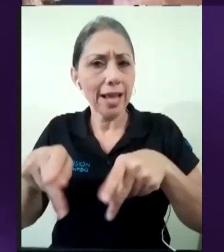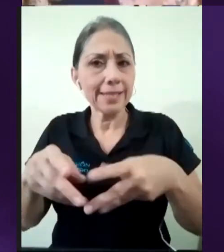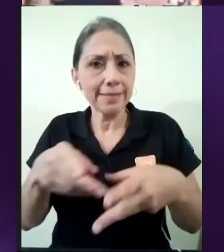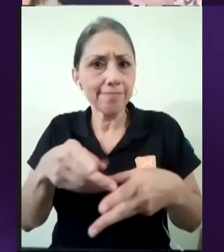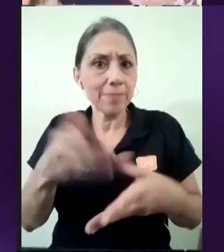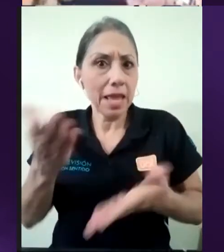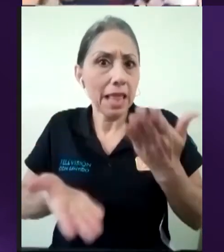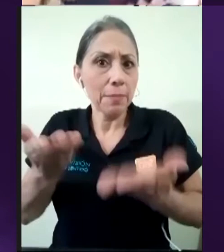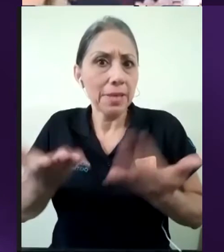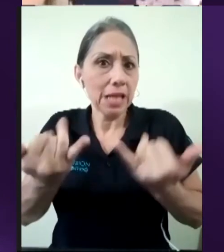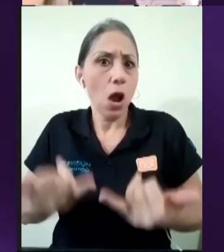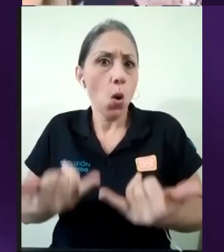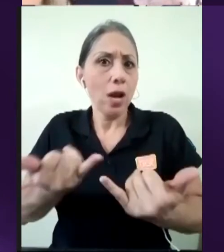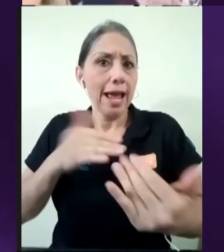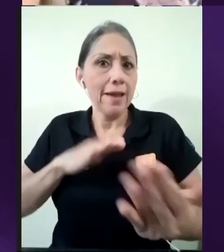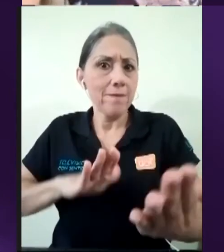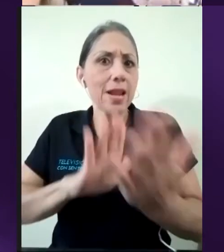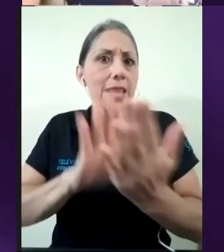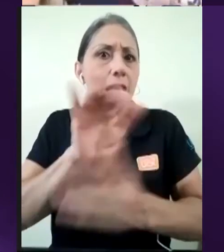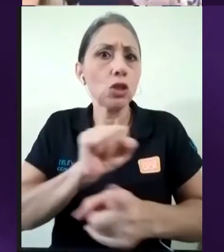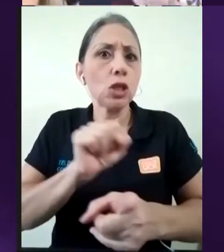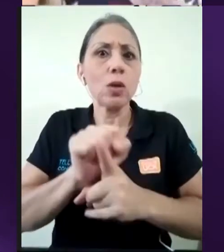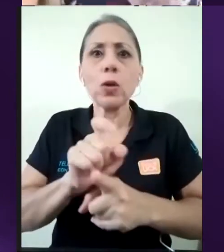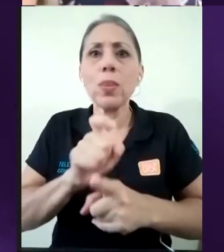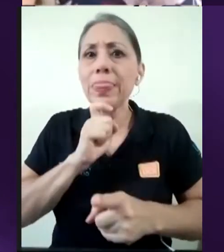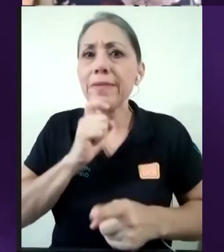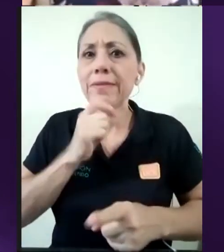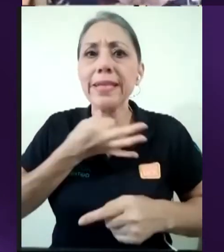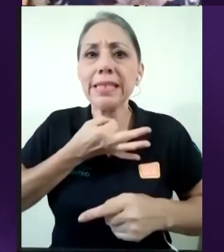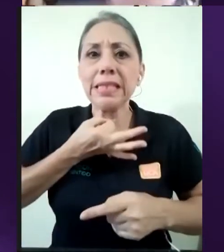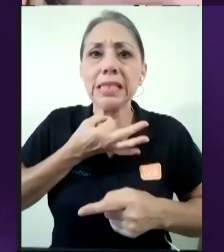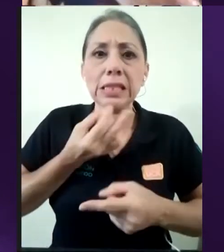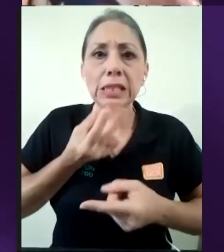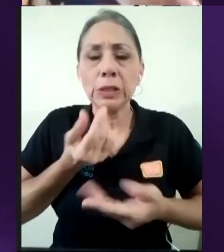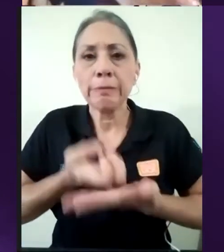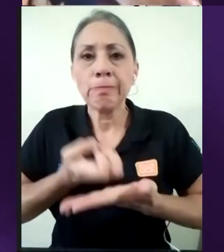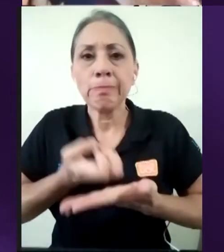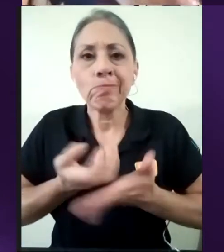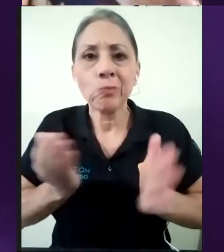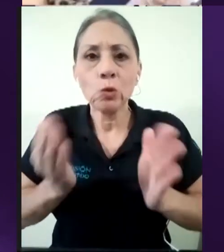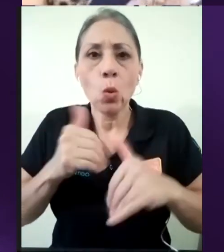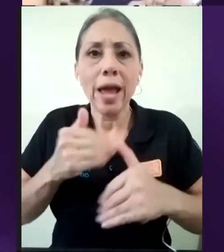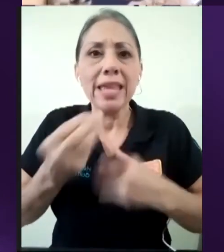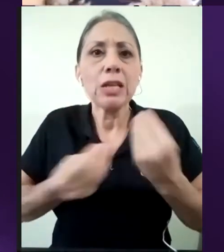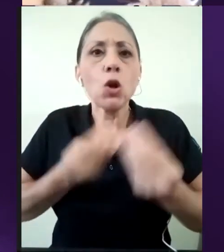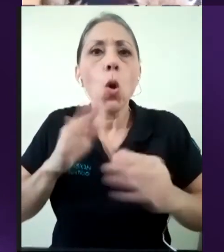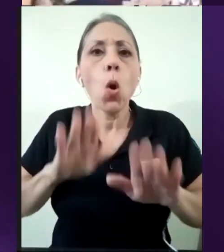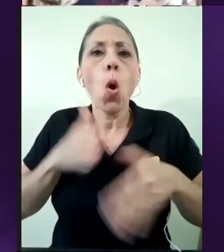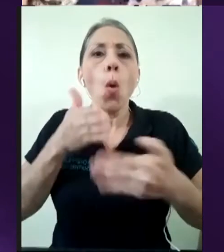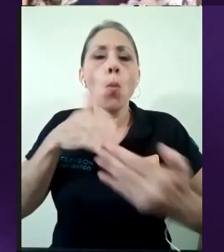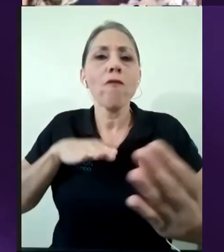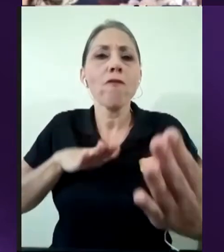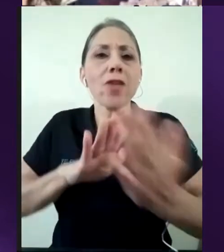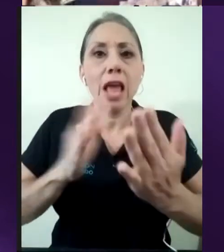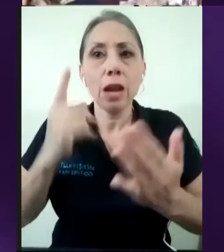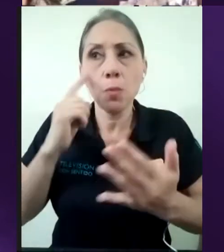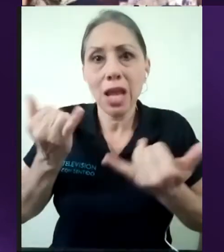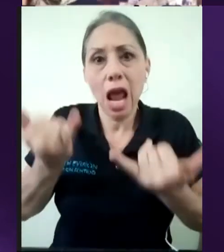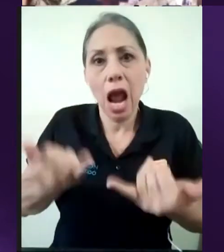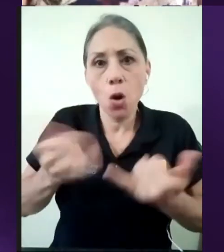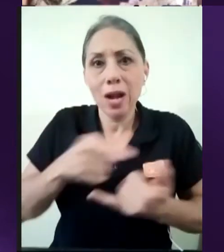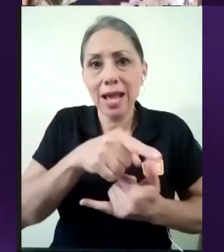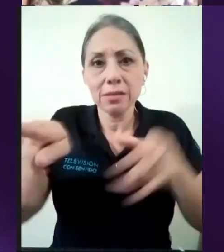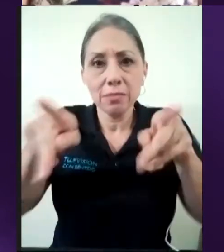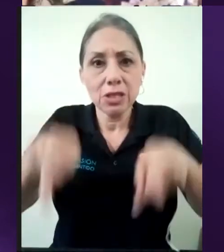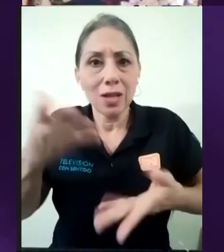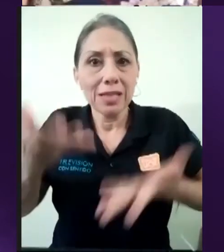aún más complicada financieramente ante pues el cese de actividades en las que podrían estar lucrando, ¿verdad? O personas